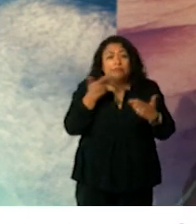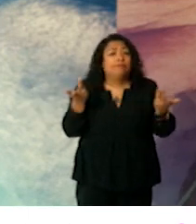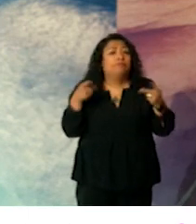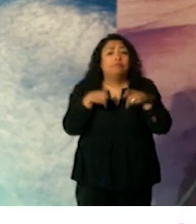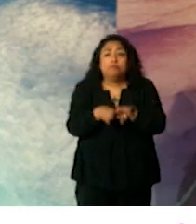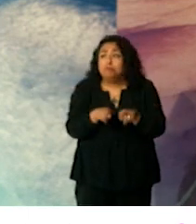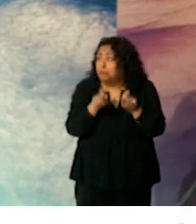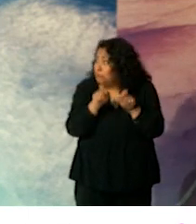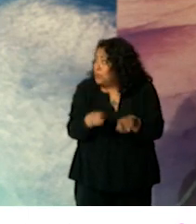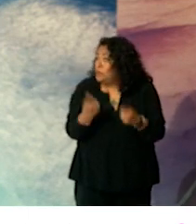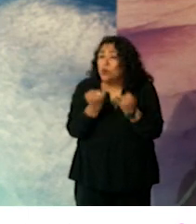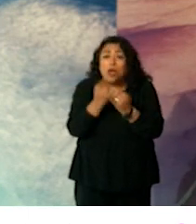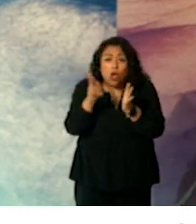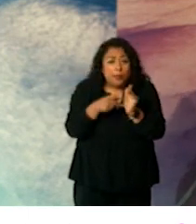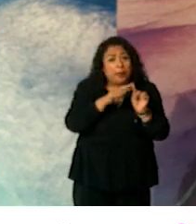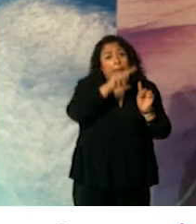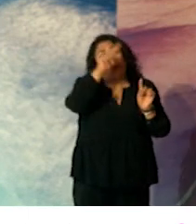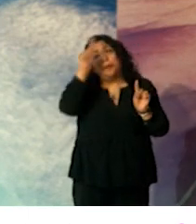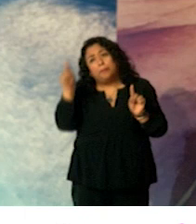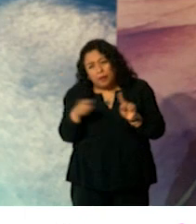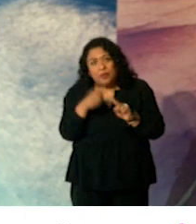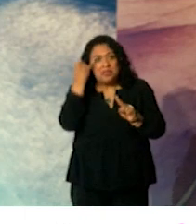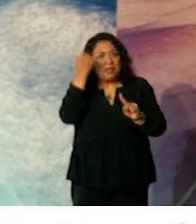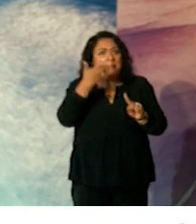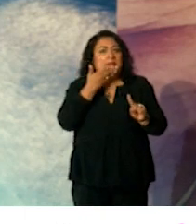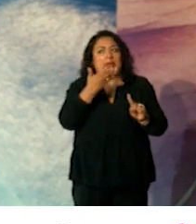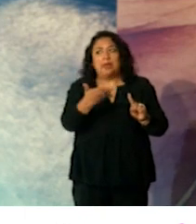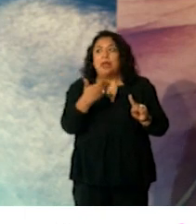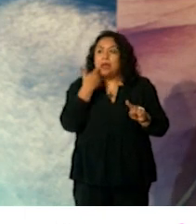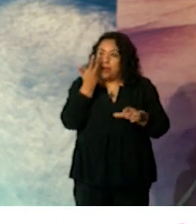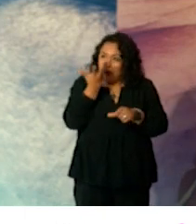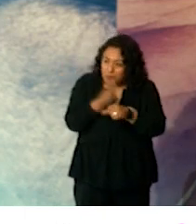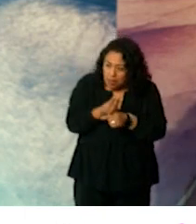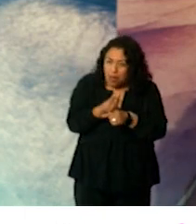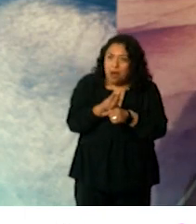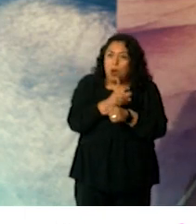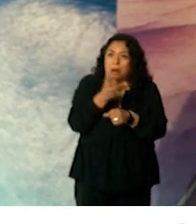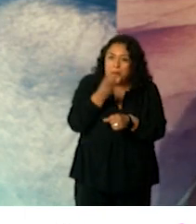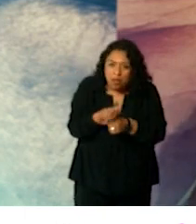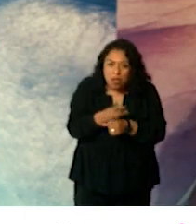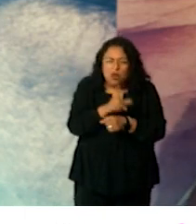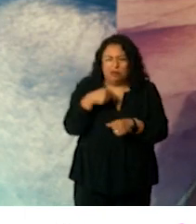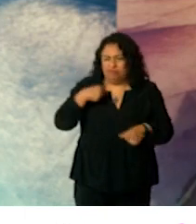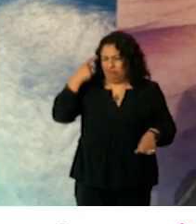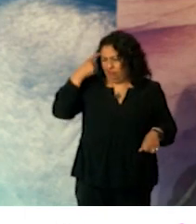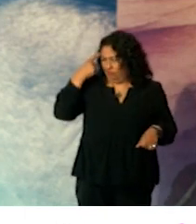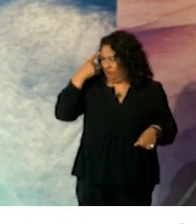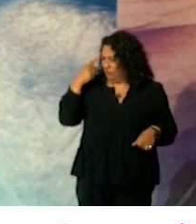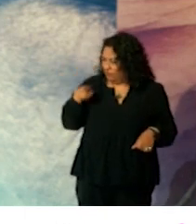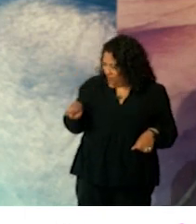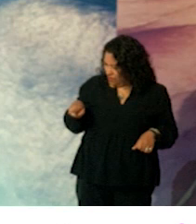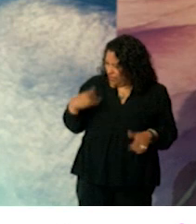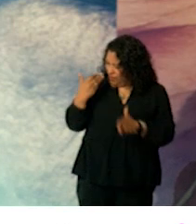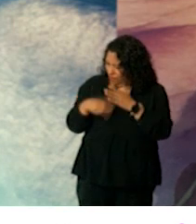mismos, vamos a crear un círculo vicioso que va a ser, tenemos buenas ideas, las queremos implementar, se implementan, pero luego viene el cuestionamiento de que nos dicen como, ay, ¿por qué no